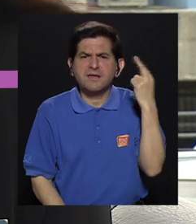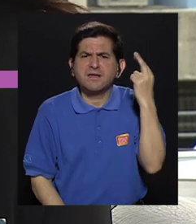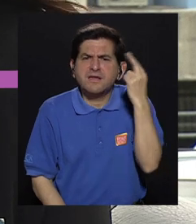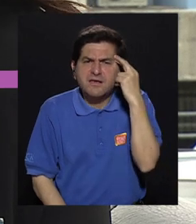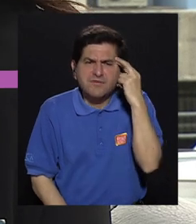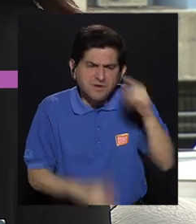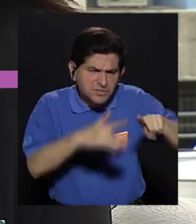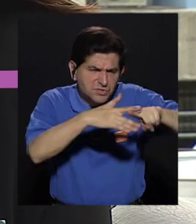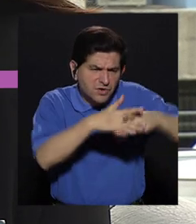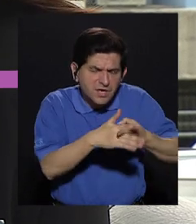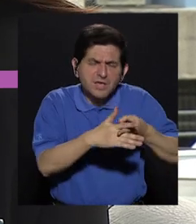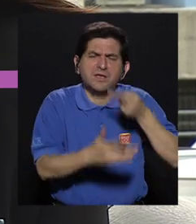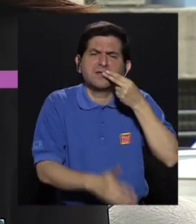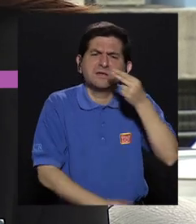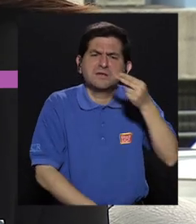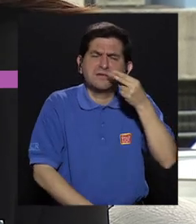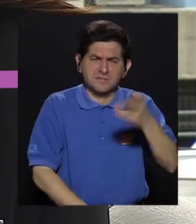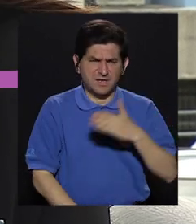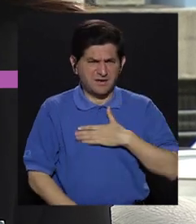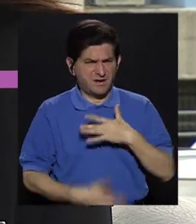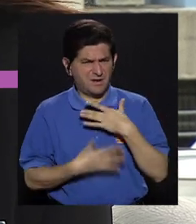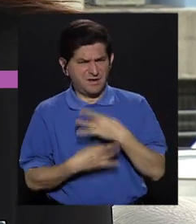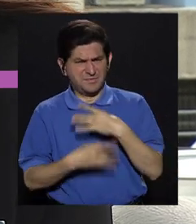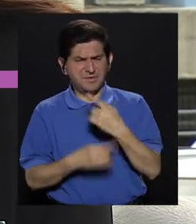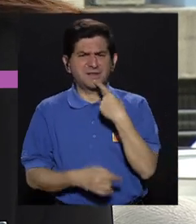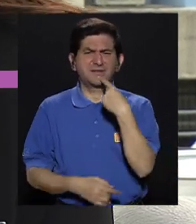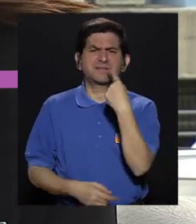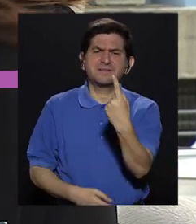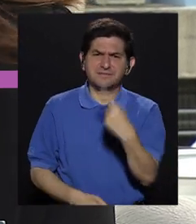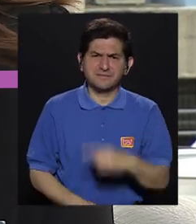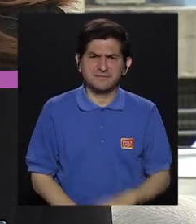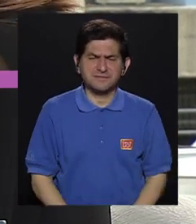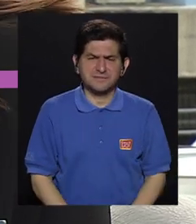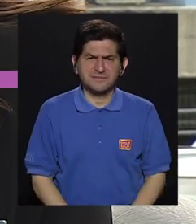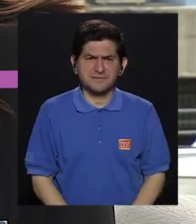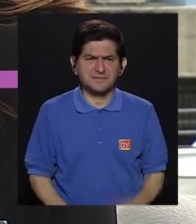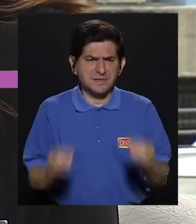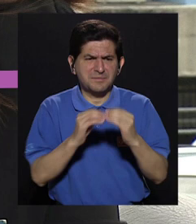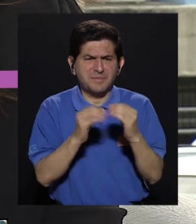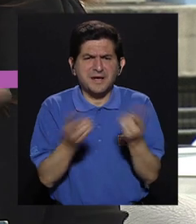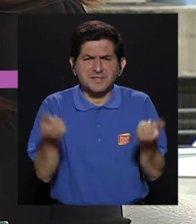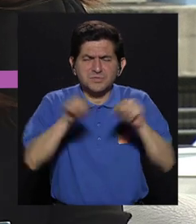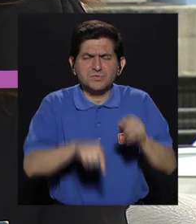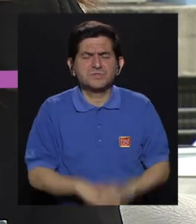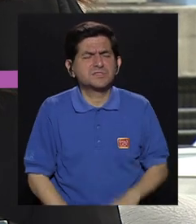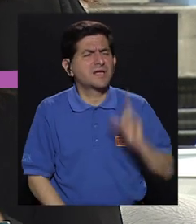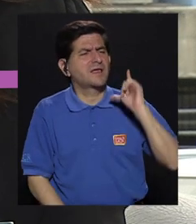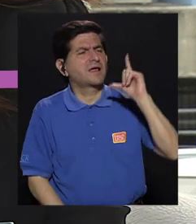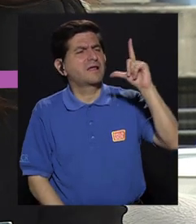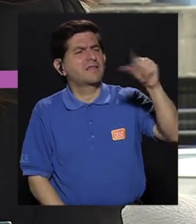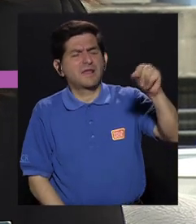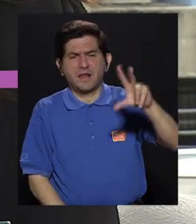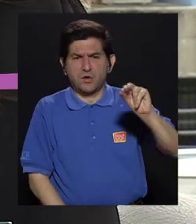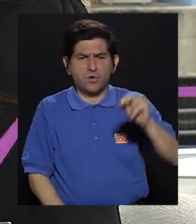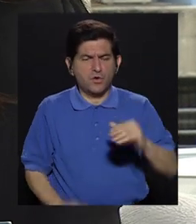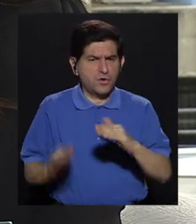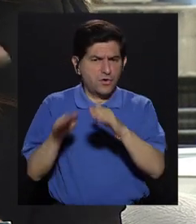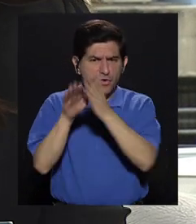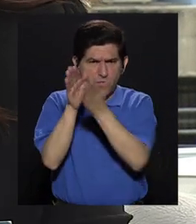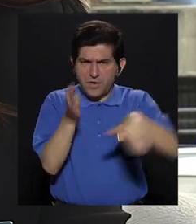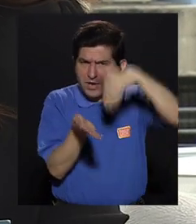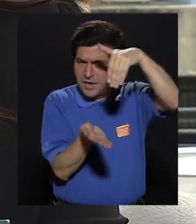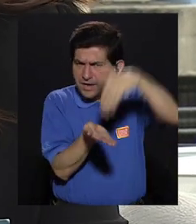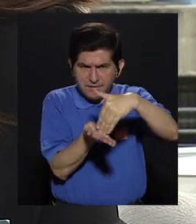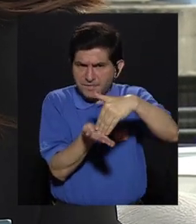esas causas por las cuales se inicia el fumado? Y me llama la atención eso que usted menciona, ¿verdad? Que es más en provincia o en zona rural que aquí en el